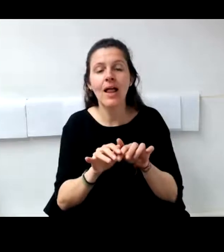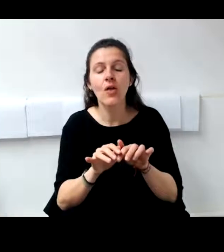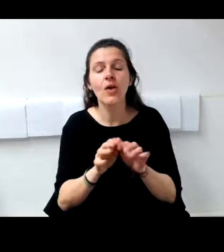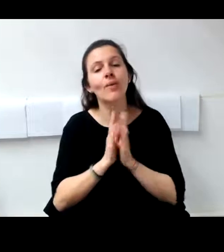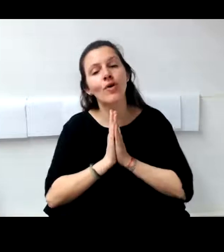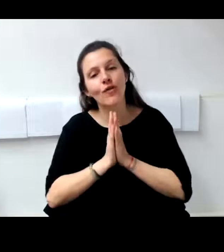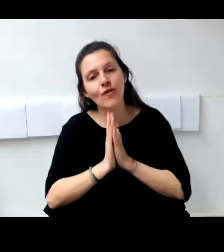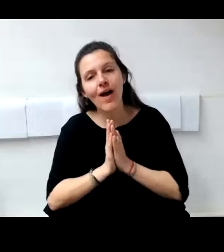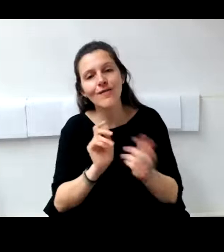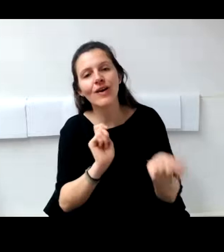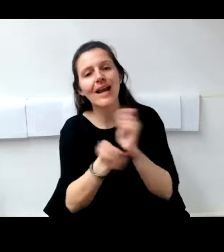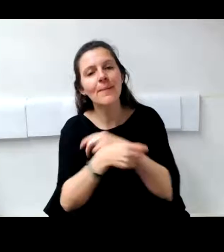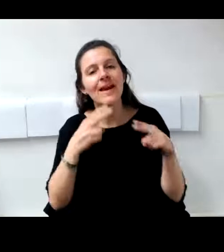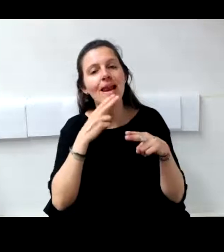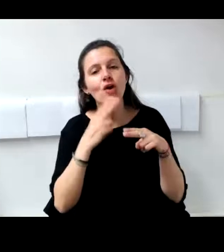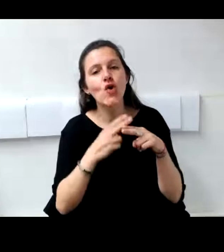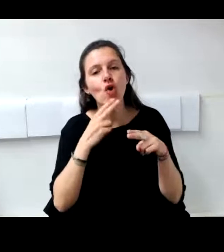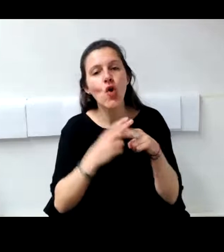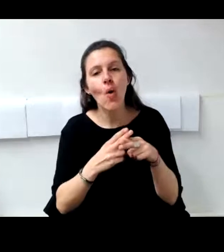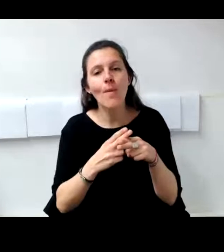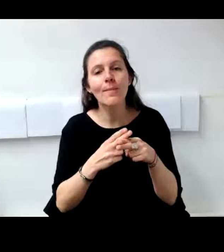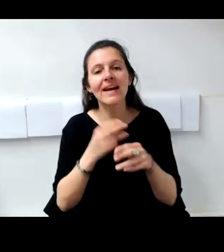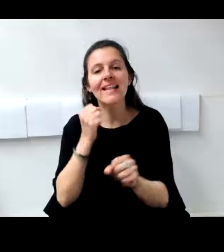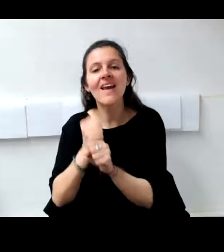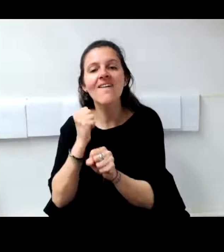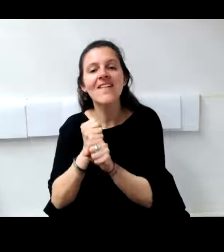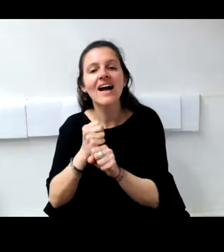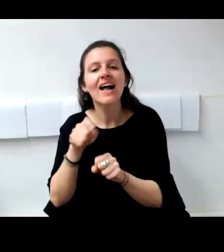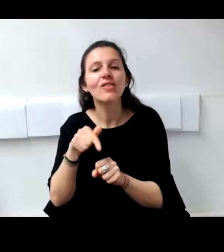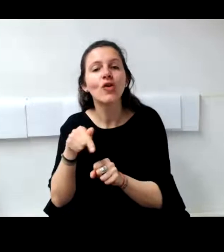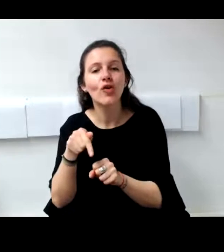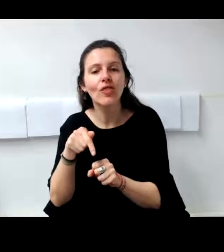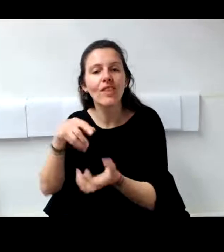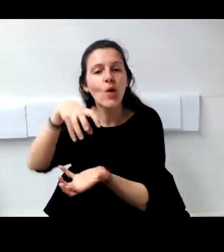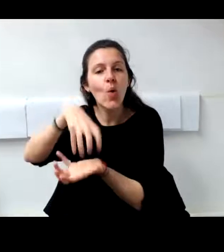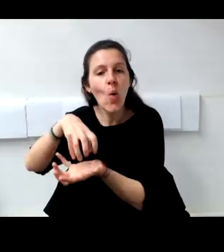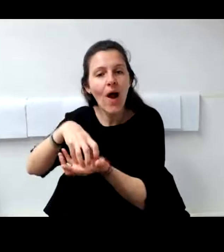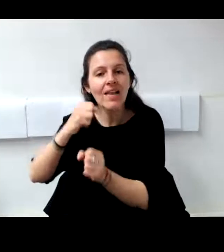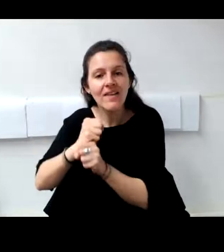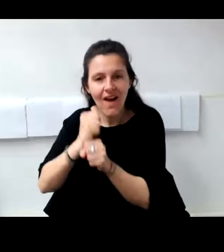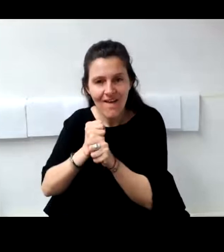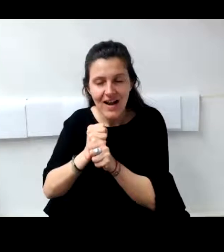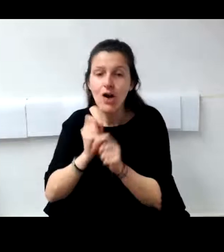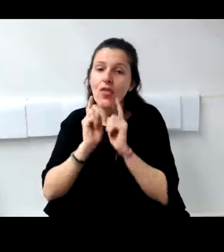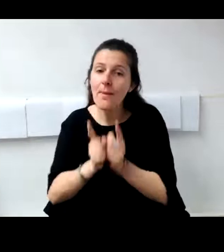poner la institución, el apellido o los apellidos de los que estén ahí,